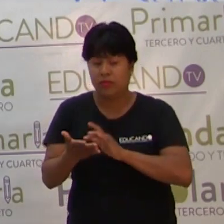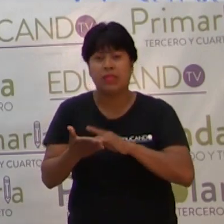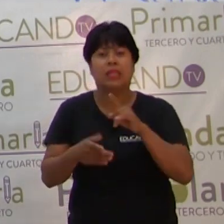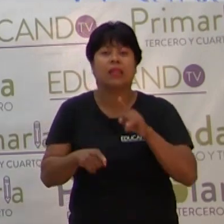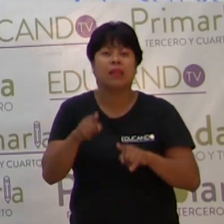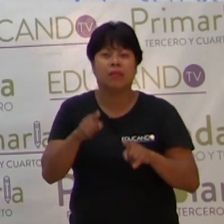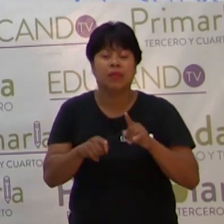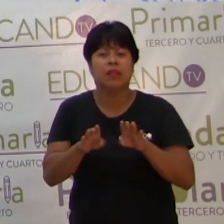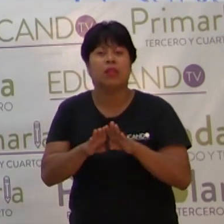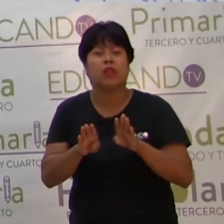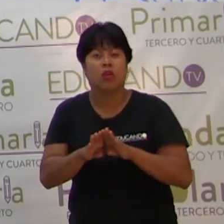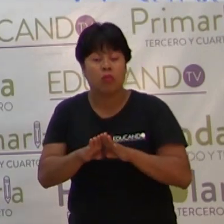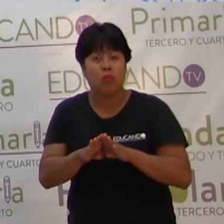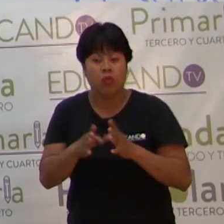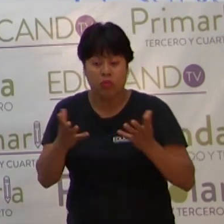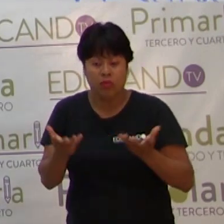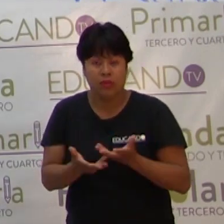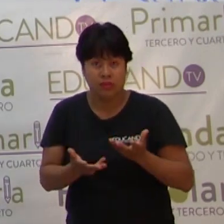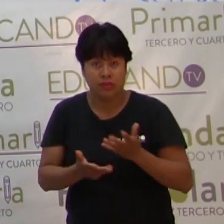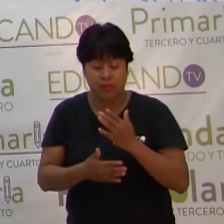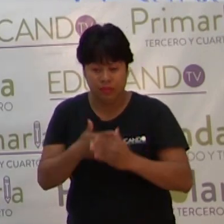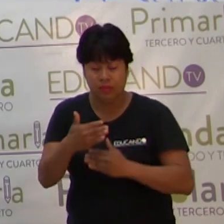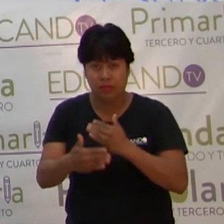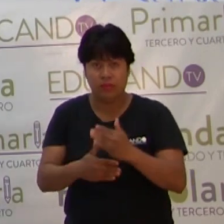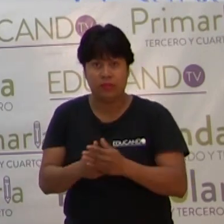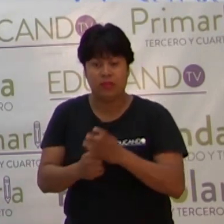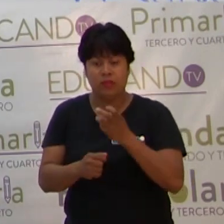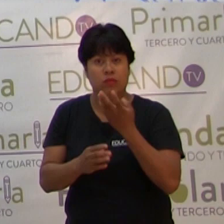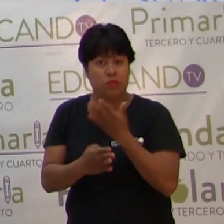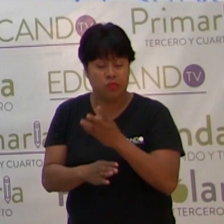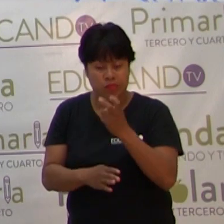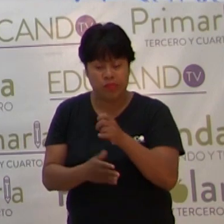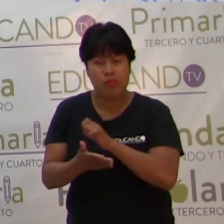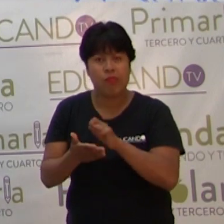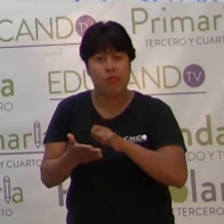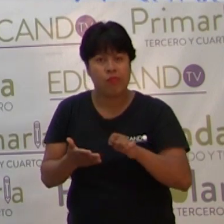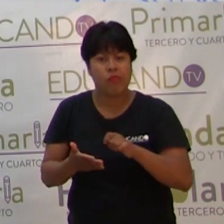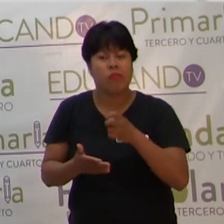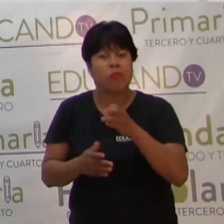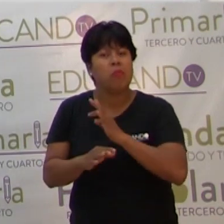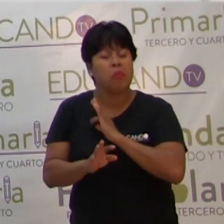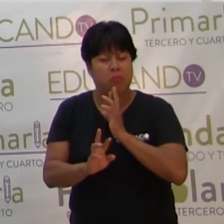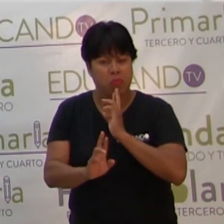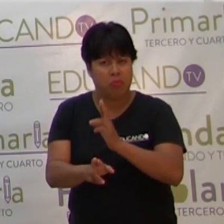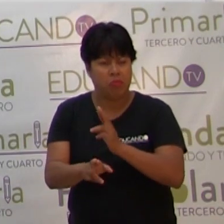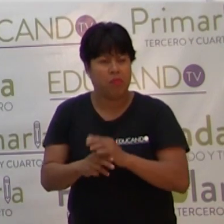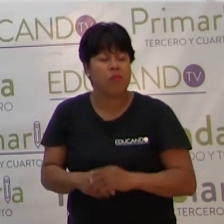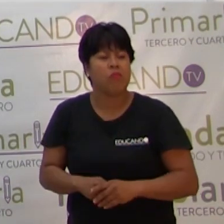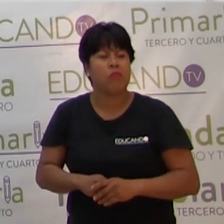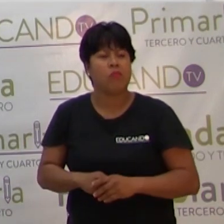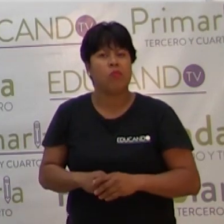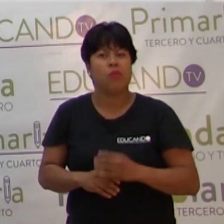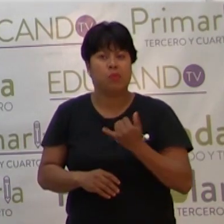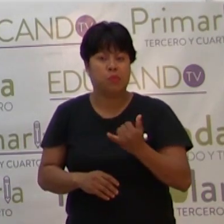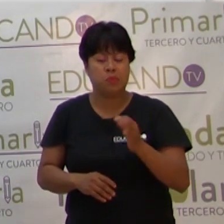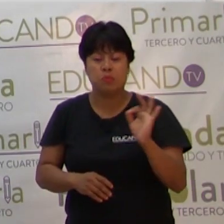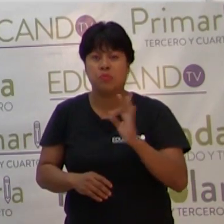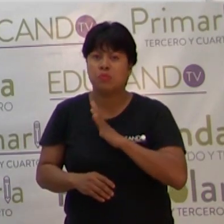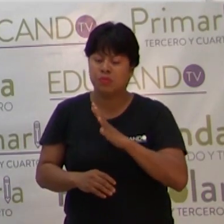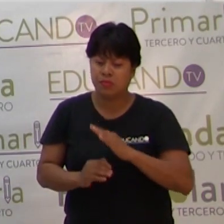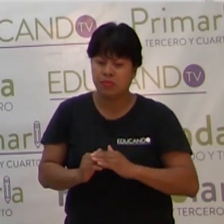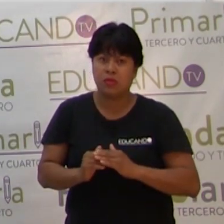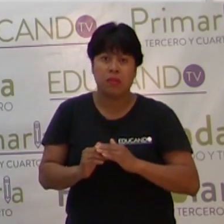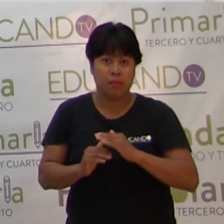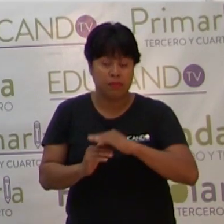dependiendo cómo ingreses tú las operaciones, te va a dar un resultado. Y a la mayoría de nosotros,